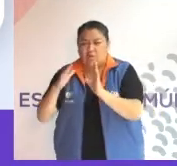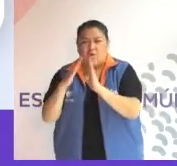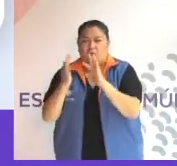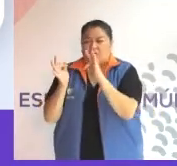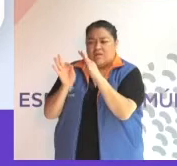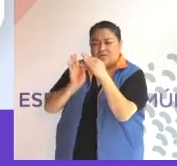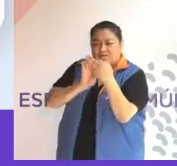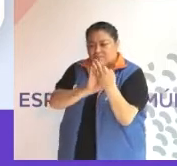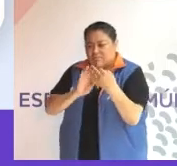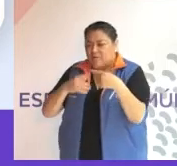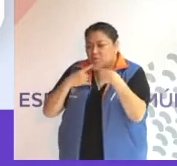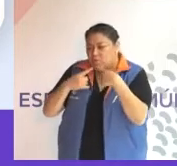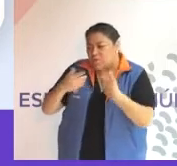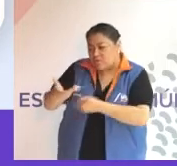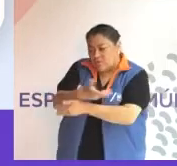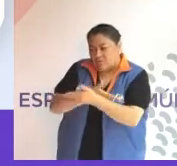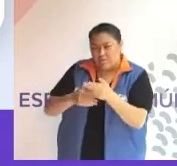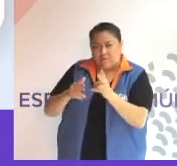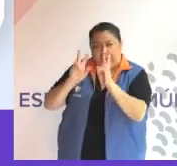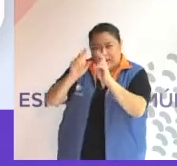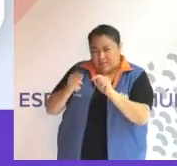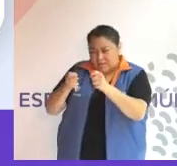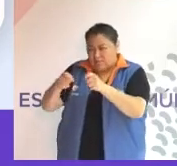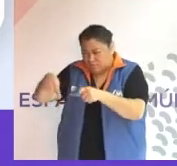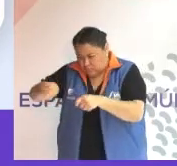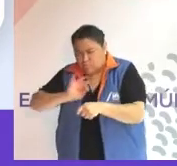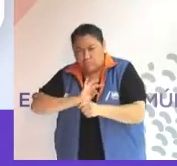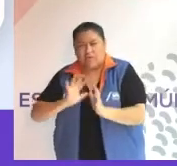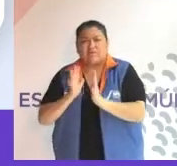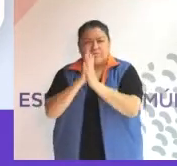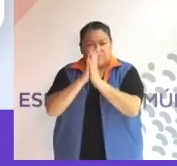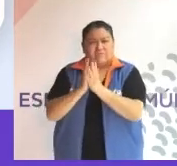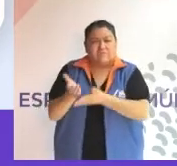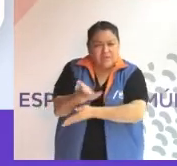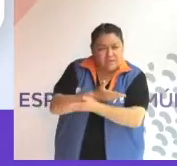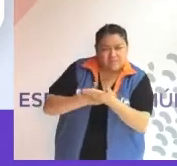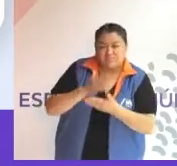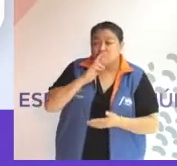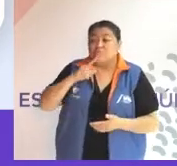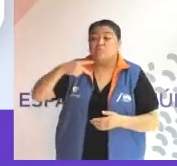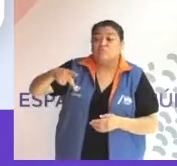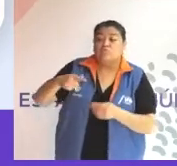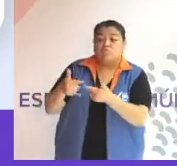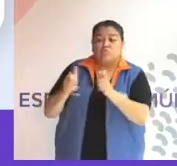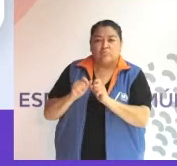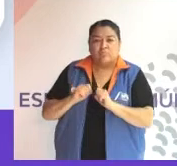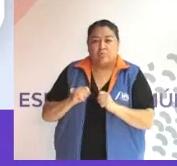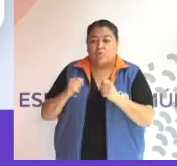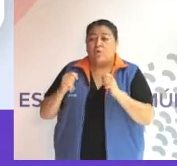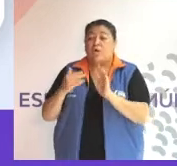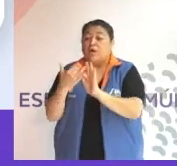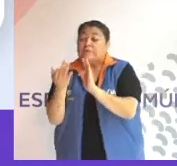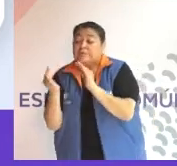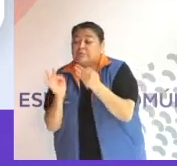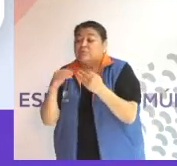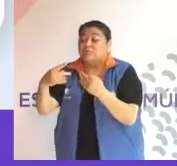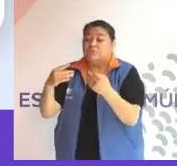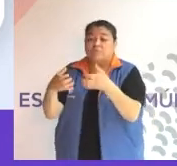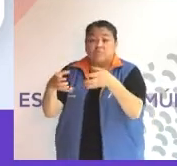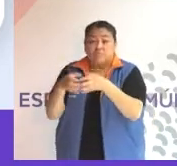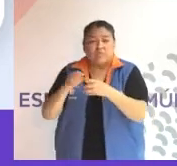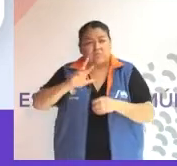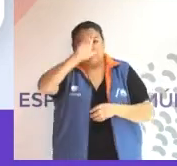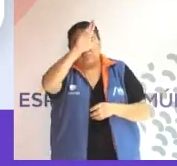casa y hables de este tema, para que tú puedas generar un propio grupo de voluntarios en tu comunidad y tú les